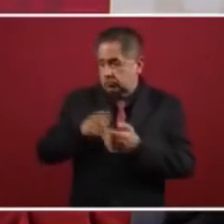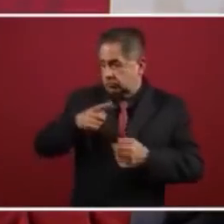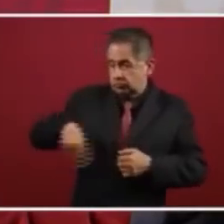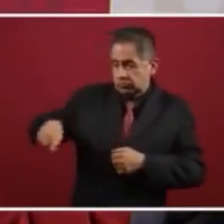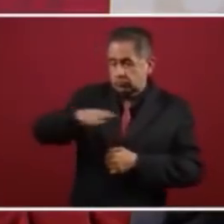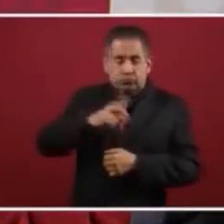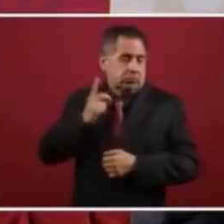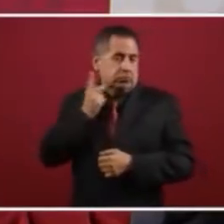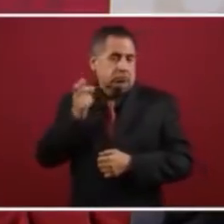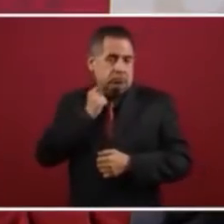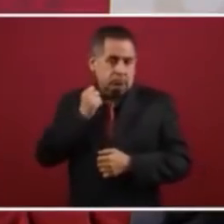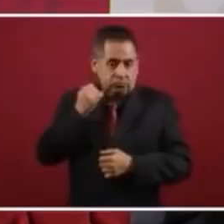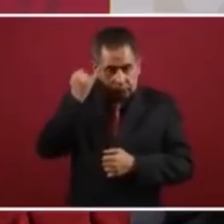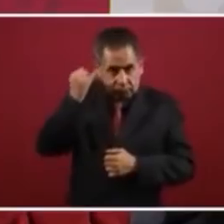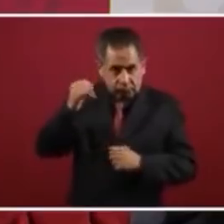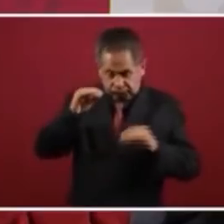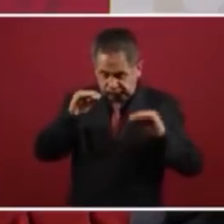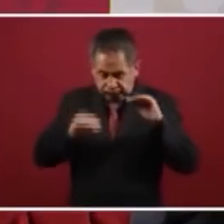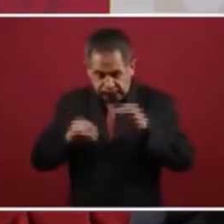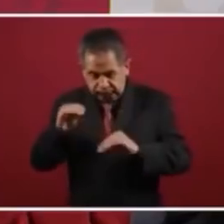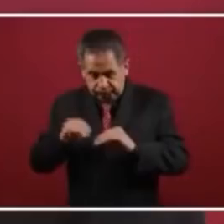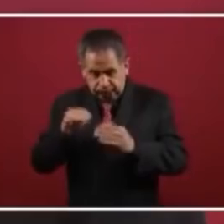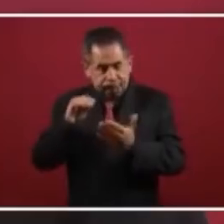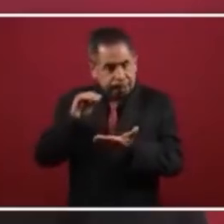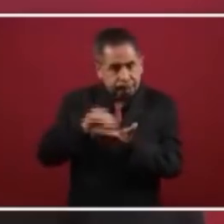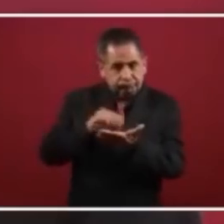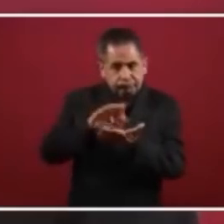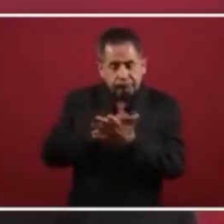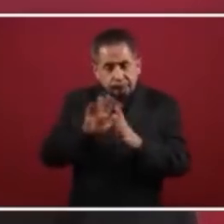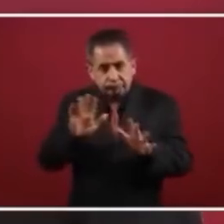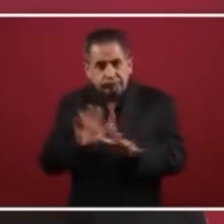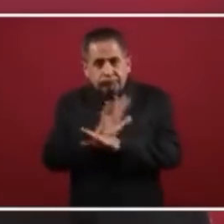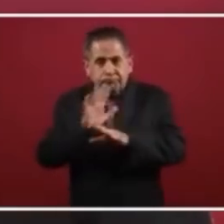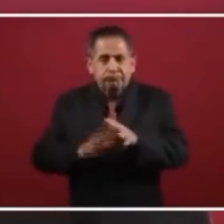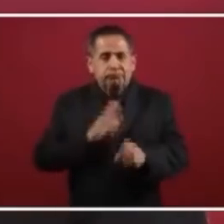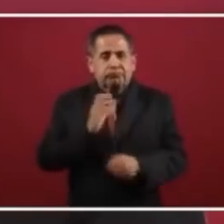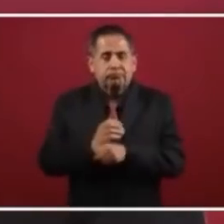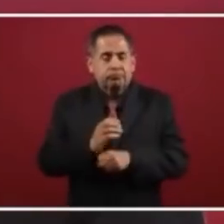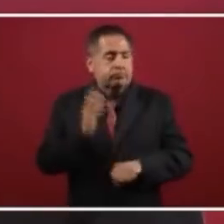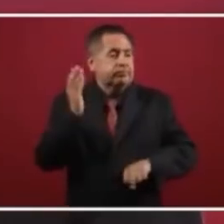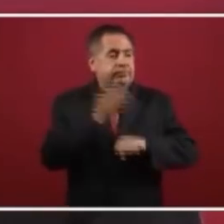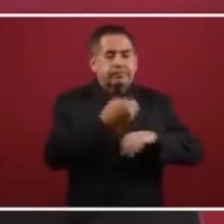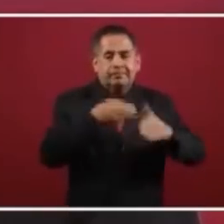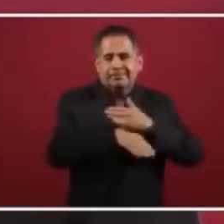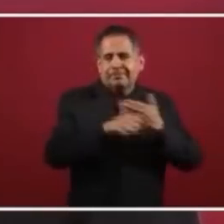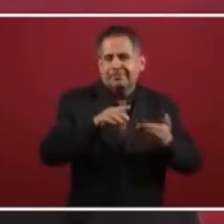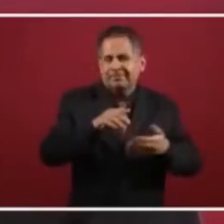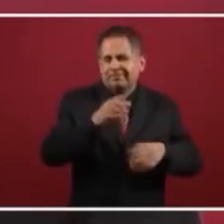legisladores cuando se modifica el Código Penal?